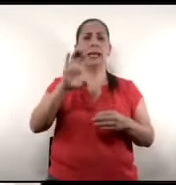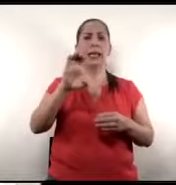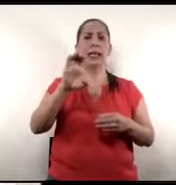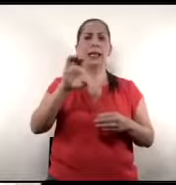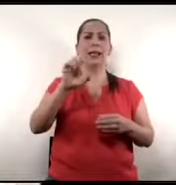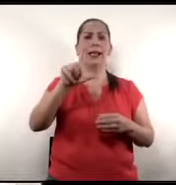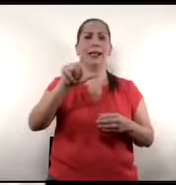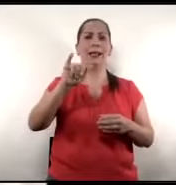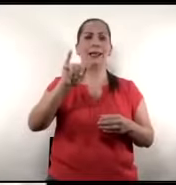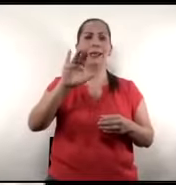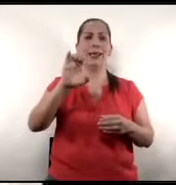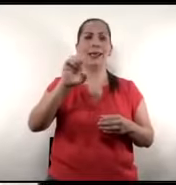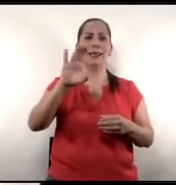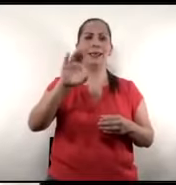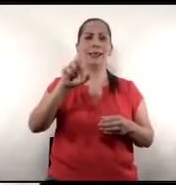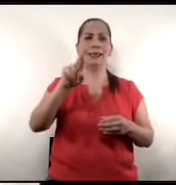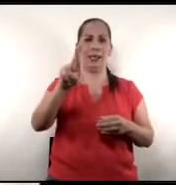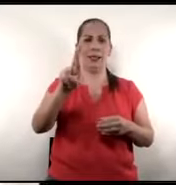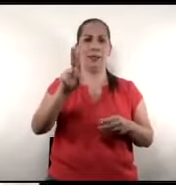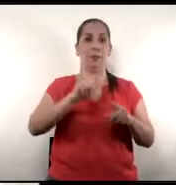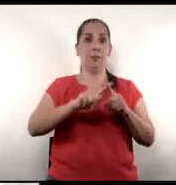Desde bebé,